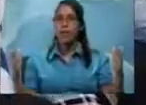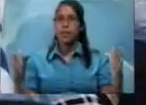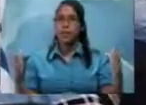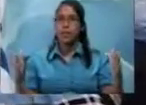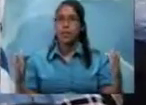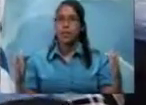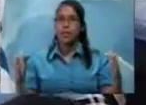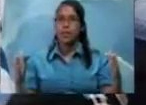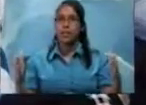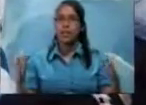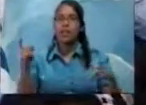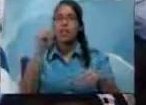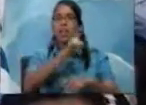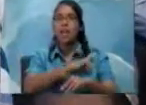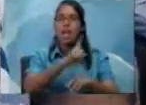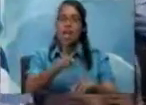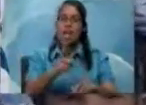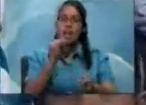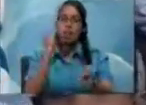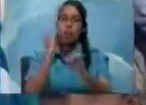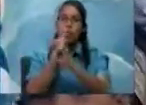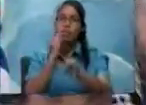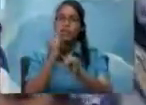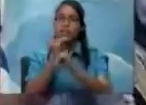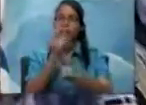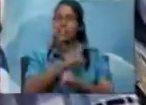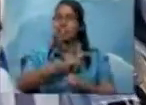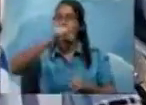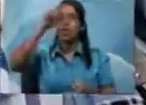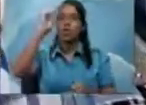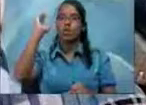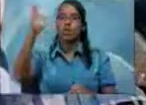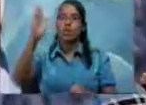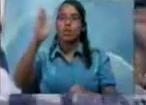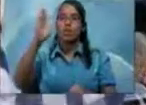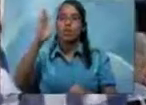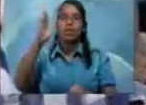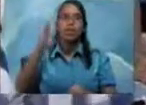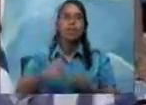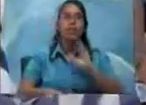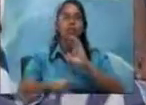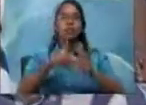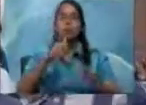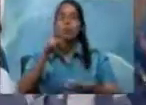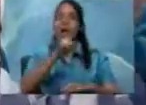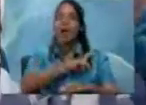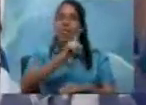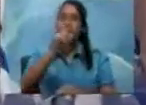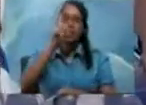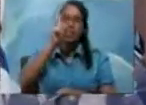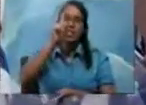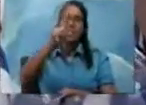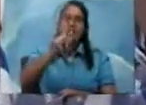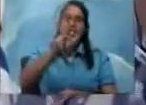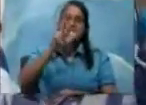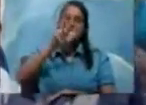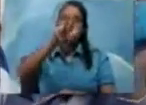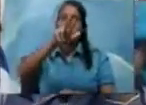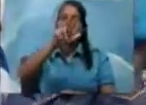el portal de Dios el portal de Dios más de 140